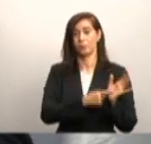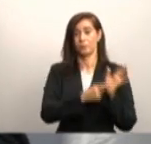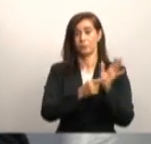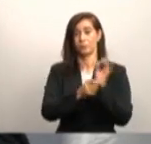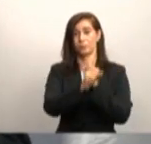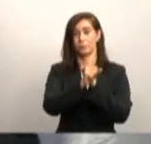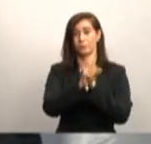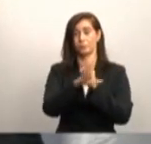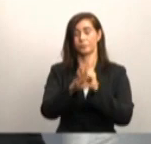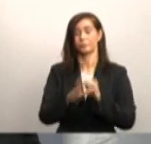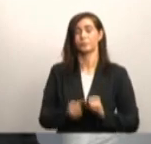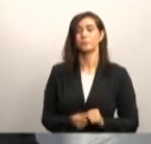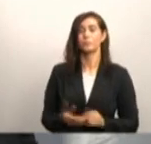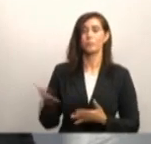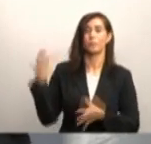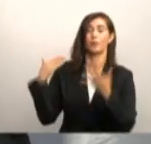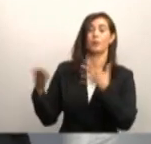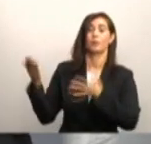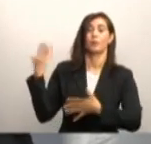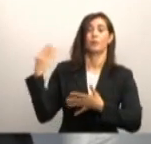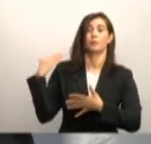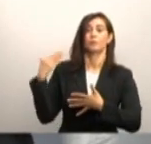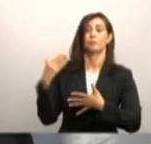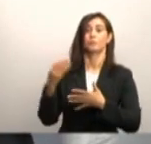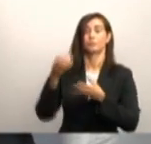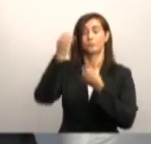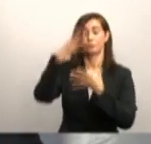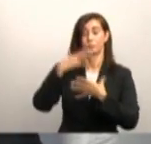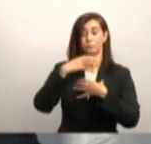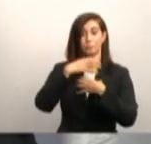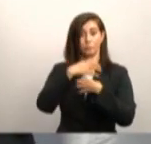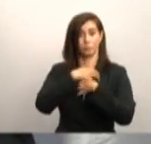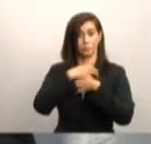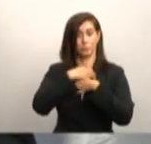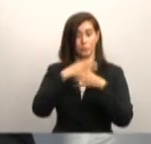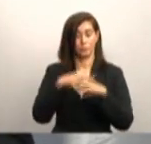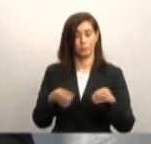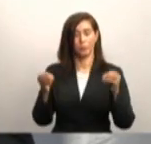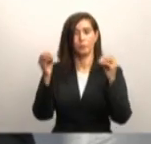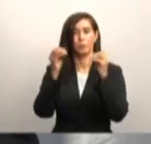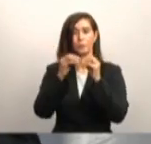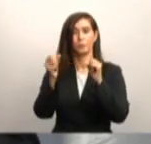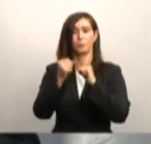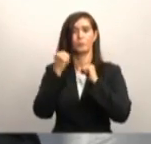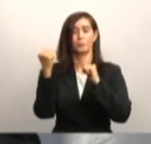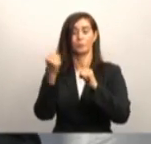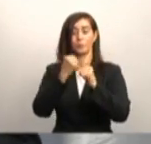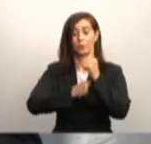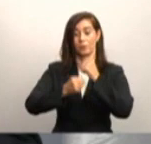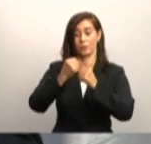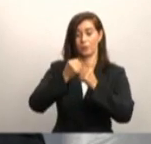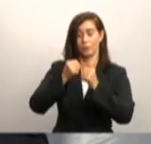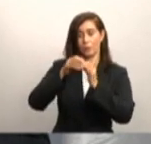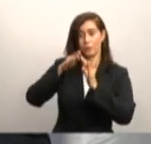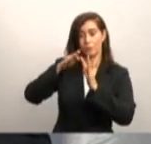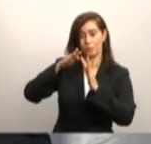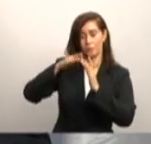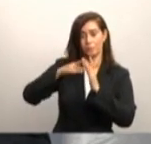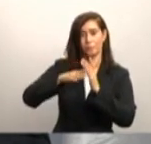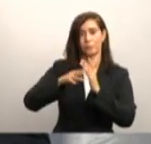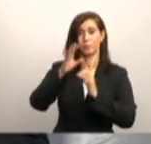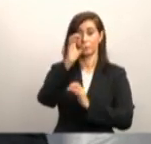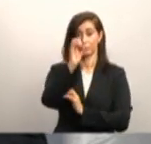anteriores que las infecciones respiratorias agudas durante los últimos años han oscilado